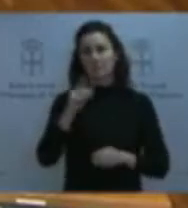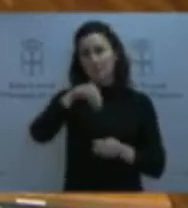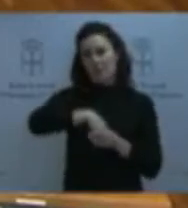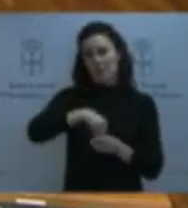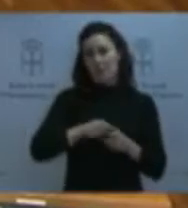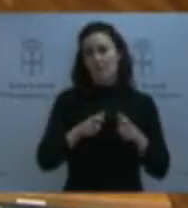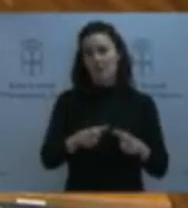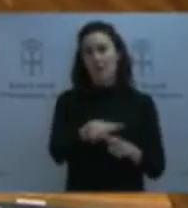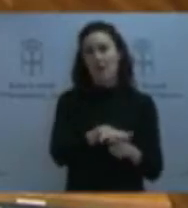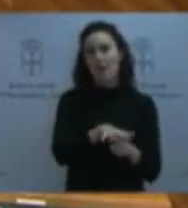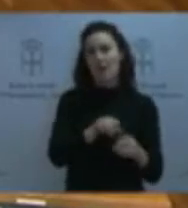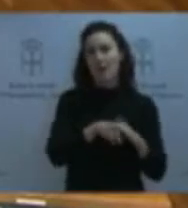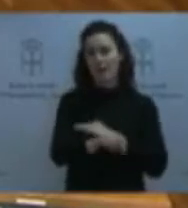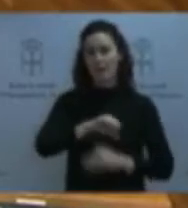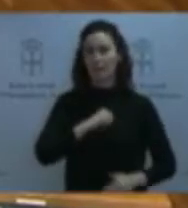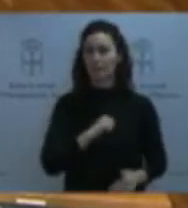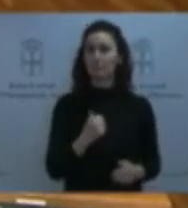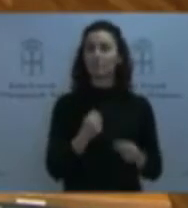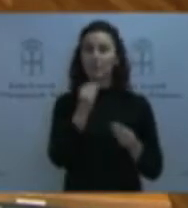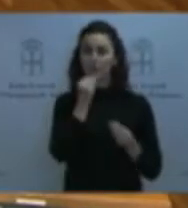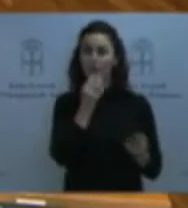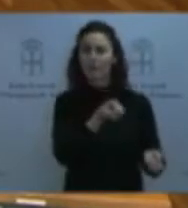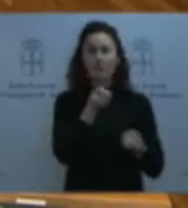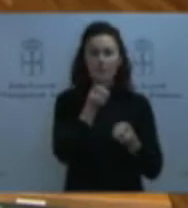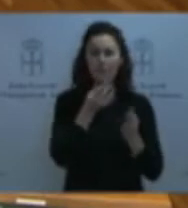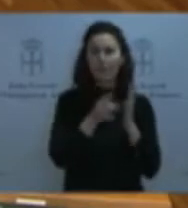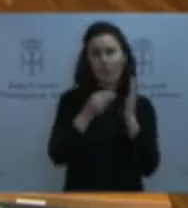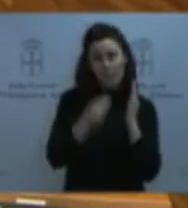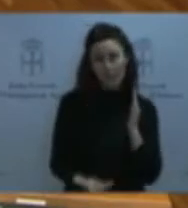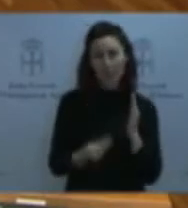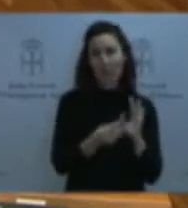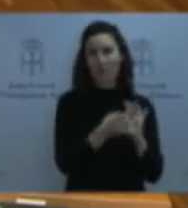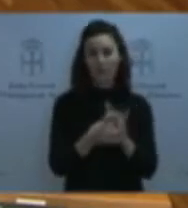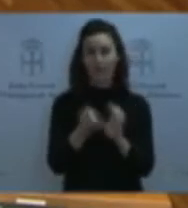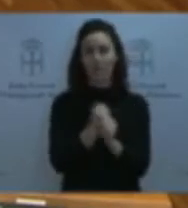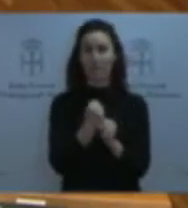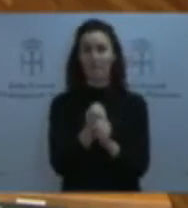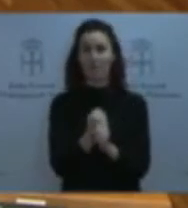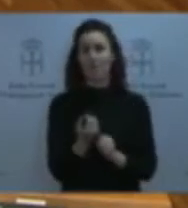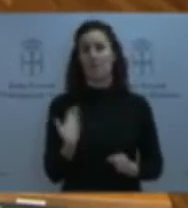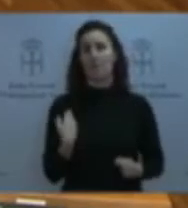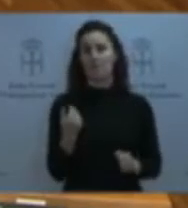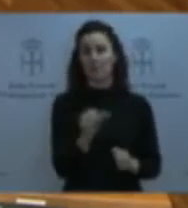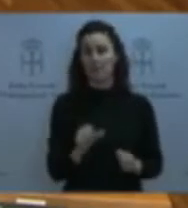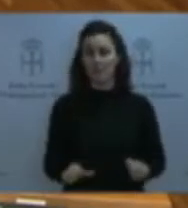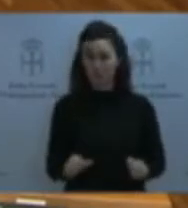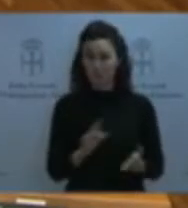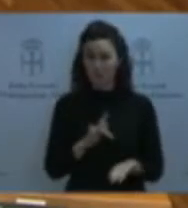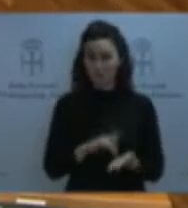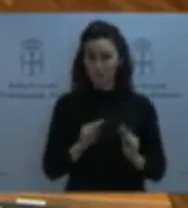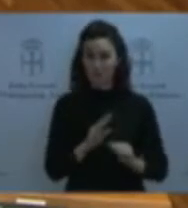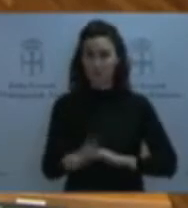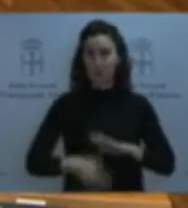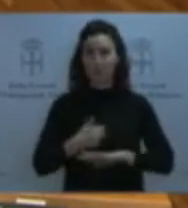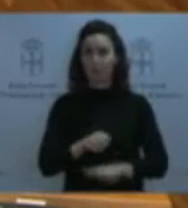y de la buena información, por supuesto, que tiene acerca del trabajo que estas últimas semanas ha desarrollado el jefe de servicio del área de pediatría.